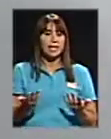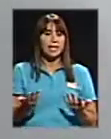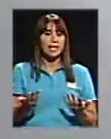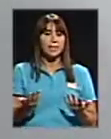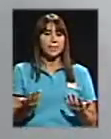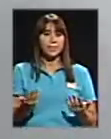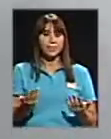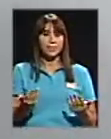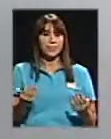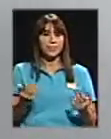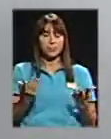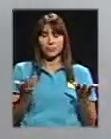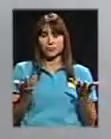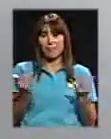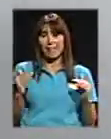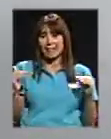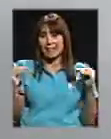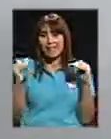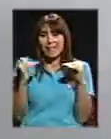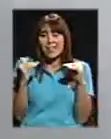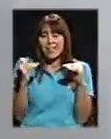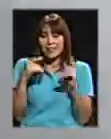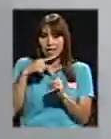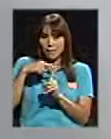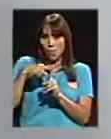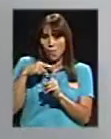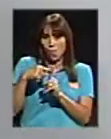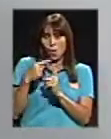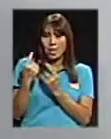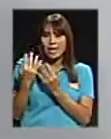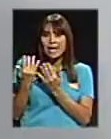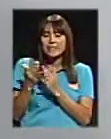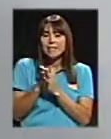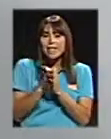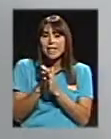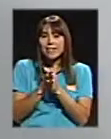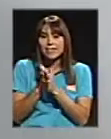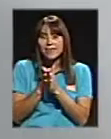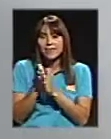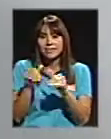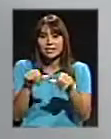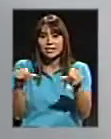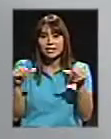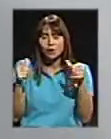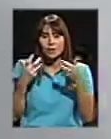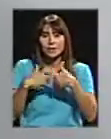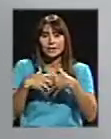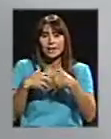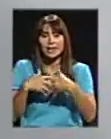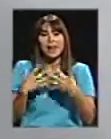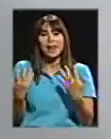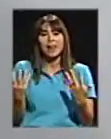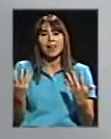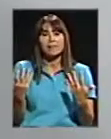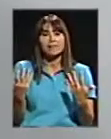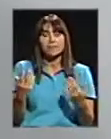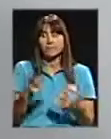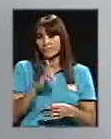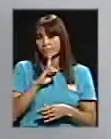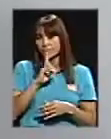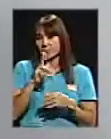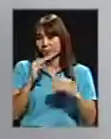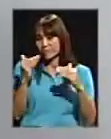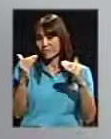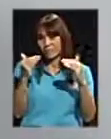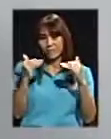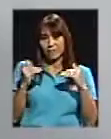nivel de expectativas o de optimismo, digamos, del sector empresarial está bastante bajo, ¿verdad? Es